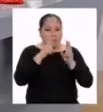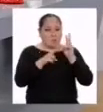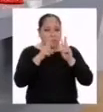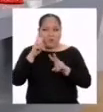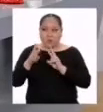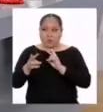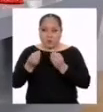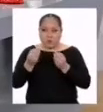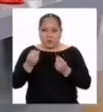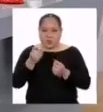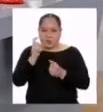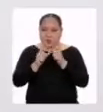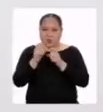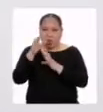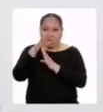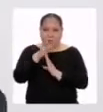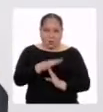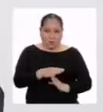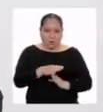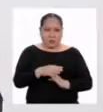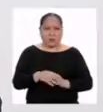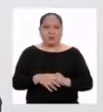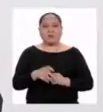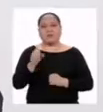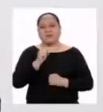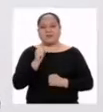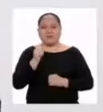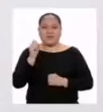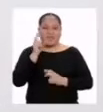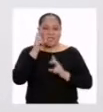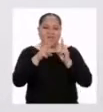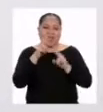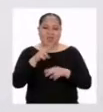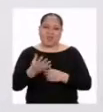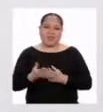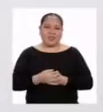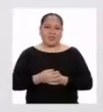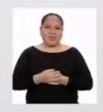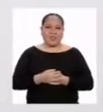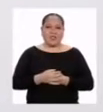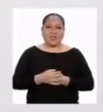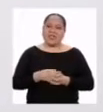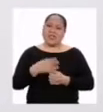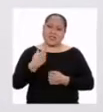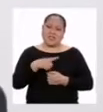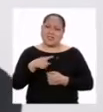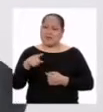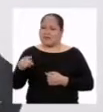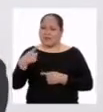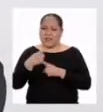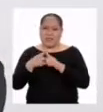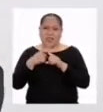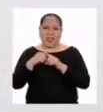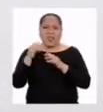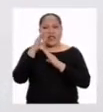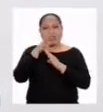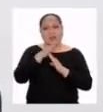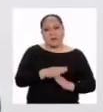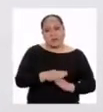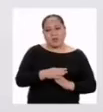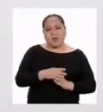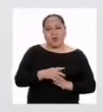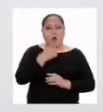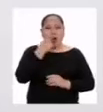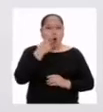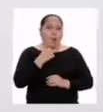de discriminación en el colegio? Es bastante común, creo. Hay de todo. Discriminación de